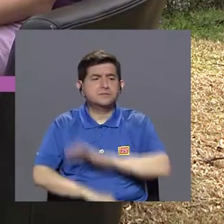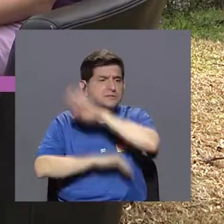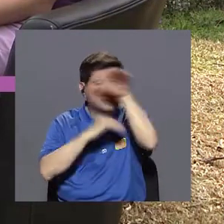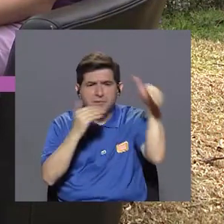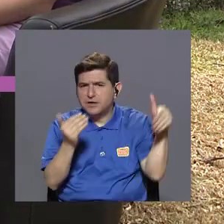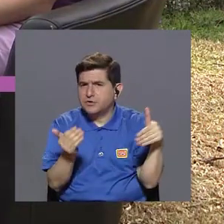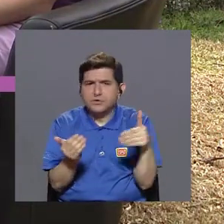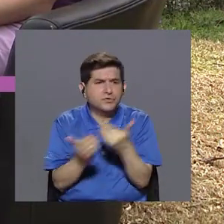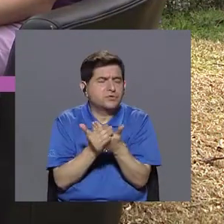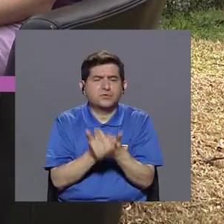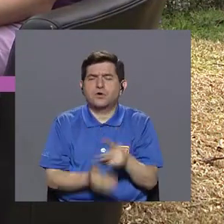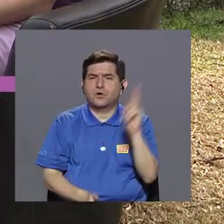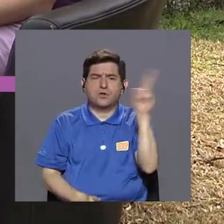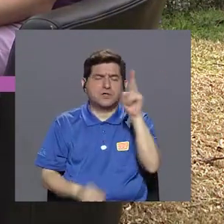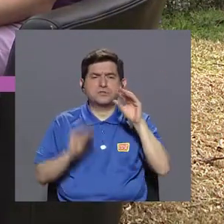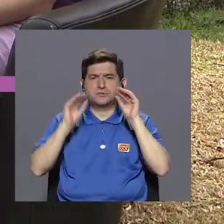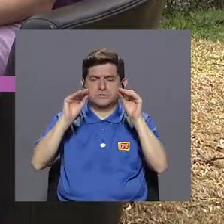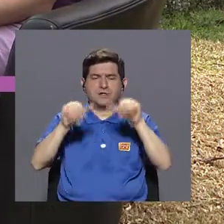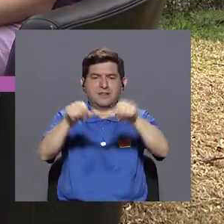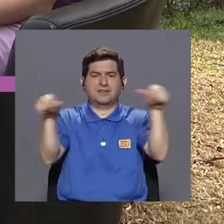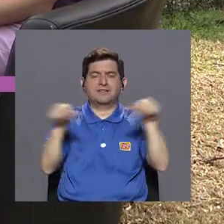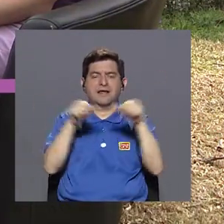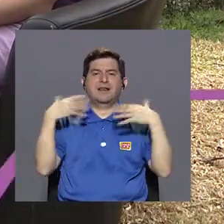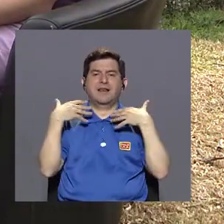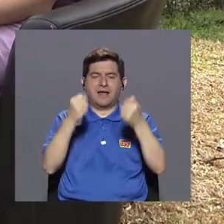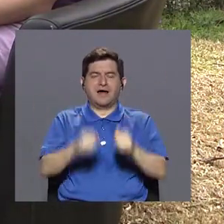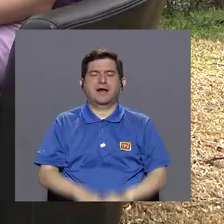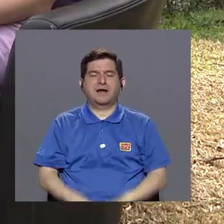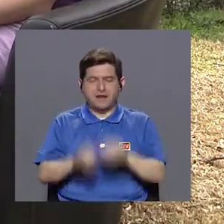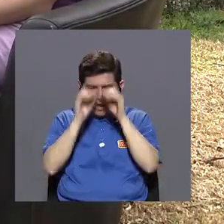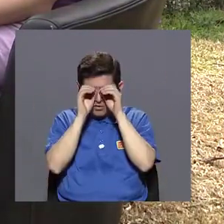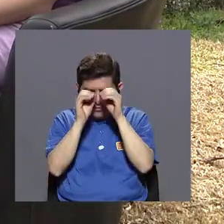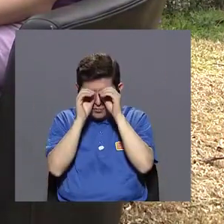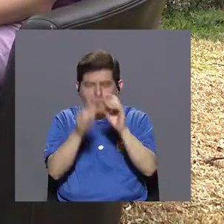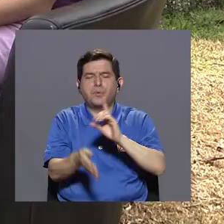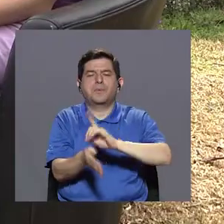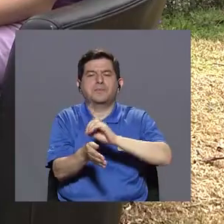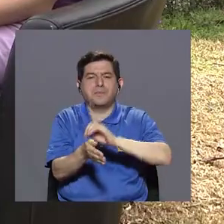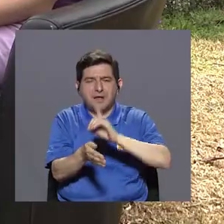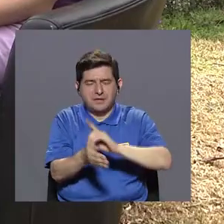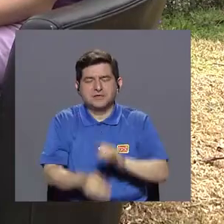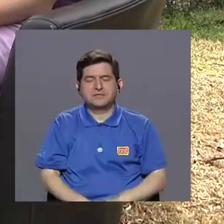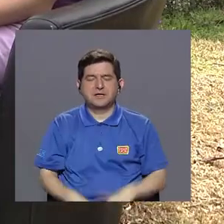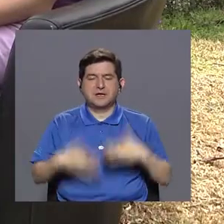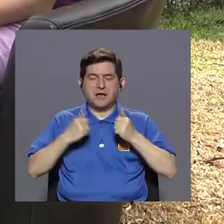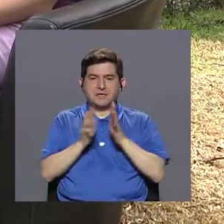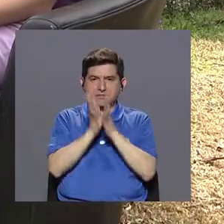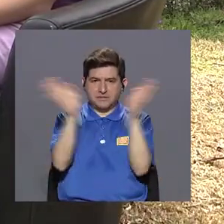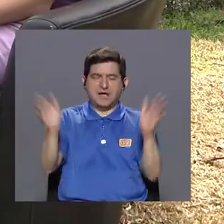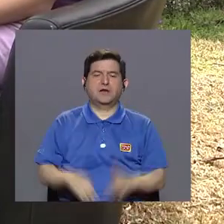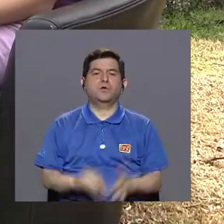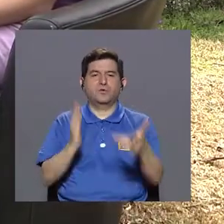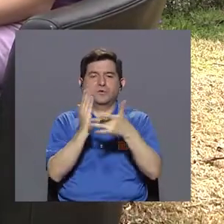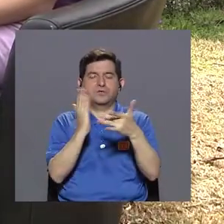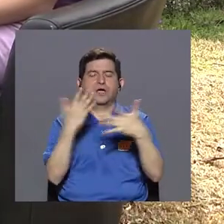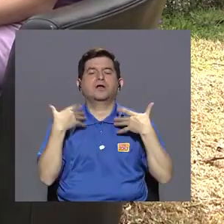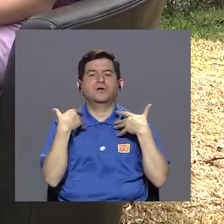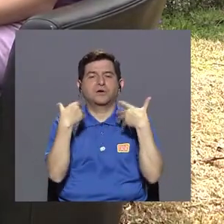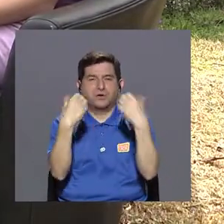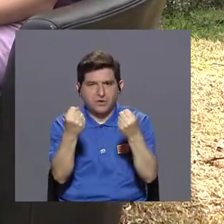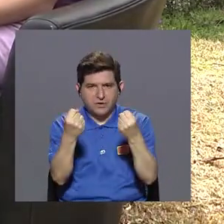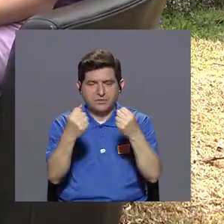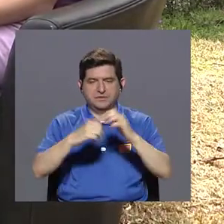todas las unidades académicas del área de salud. Estamos hablando de microbiología, medicina, salud pública, tecnologías en